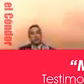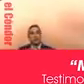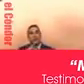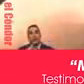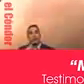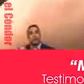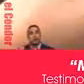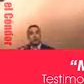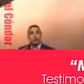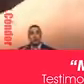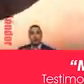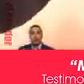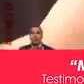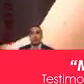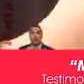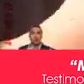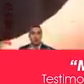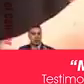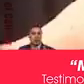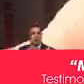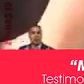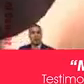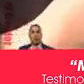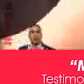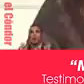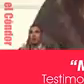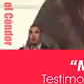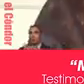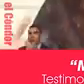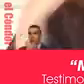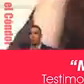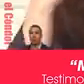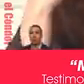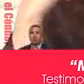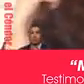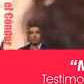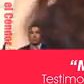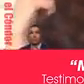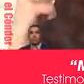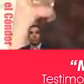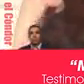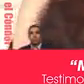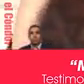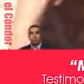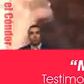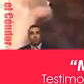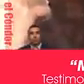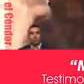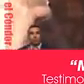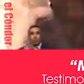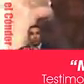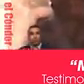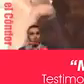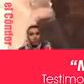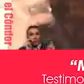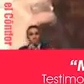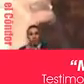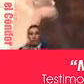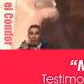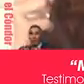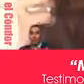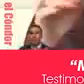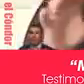o cómo religiosas se involucraban sentimentalmente con los sacerdotes. Entonces ahí tú comienzas ya a este momento a entender que